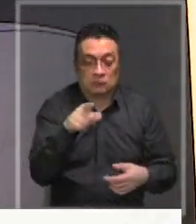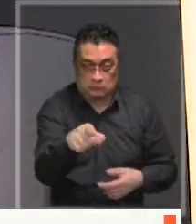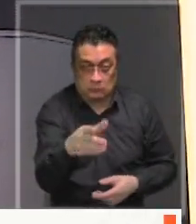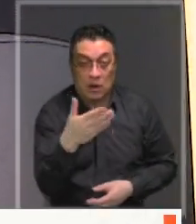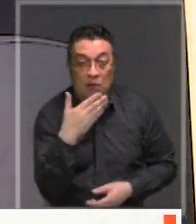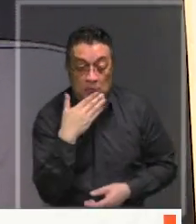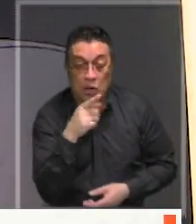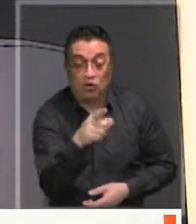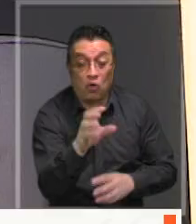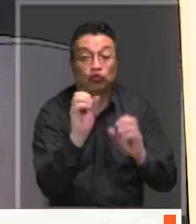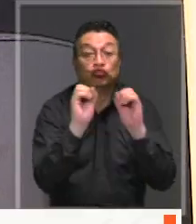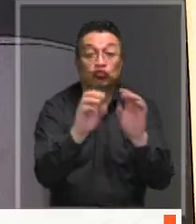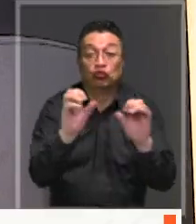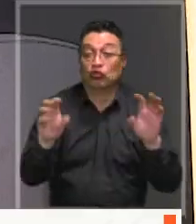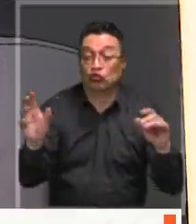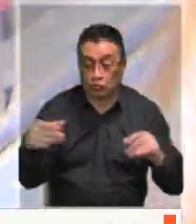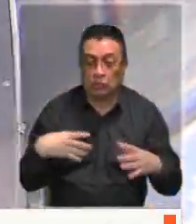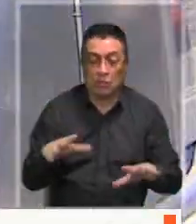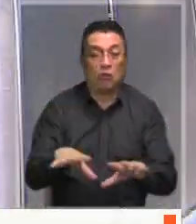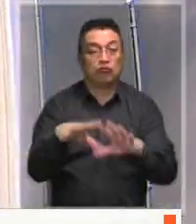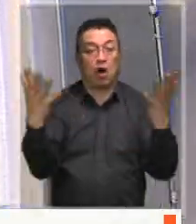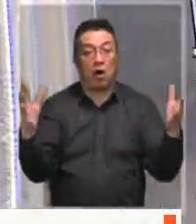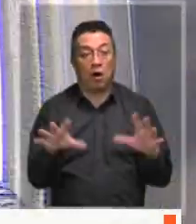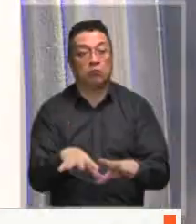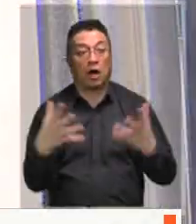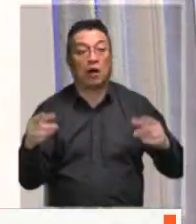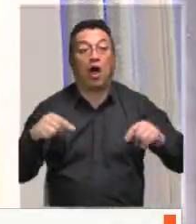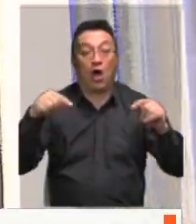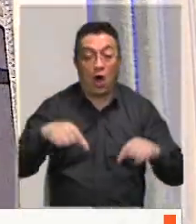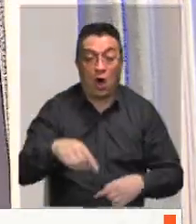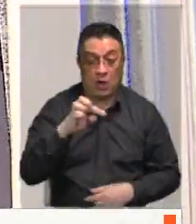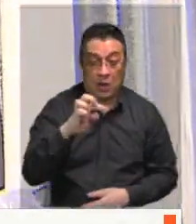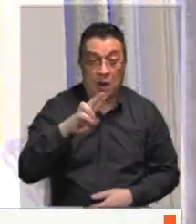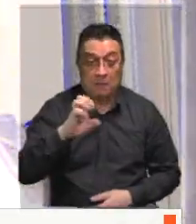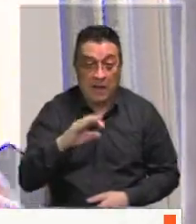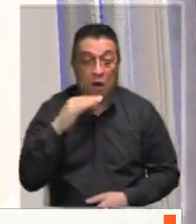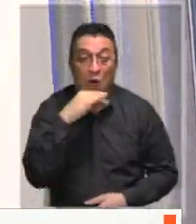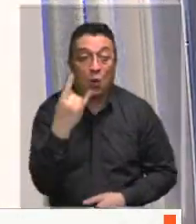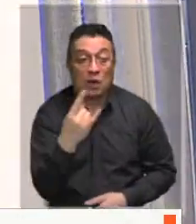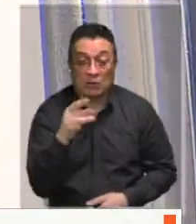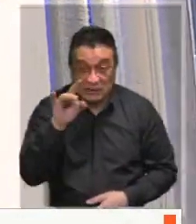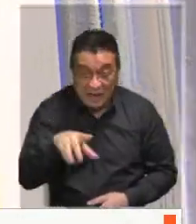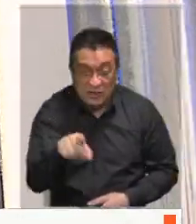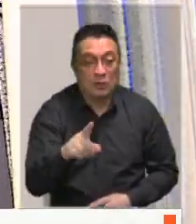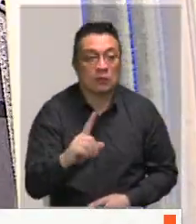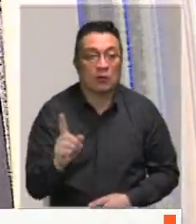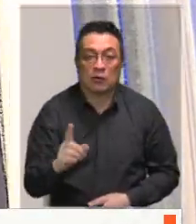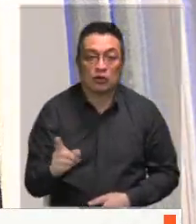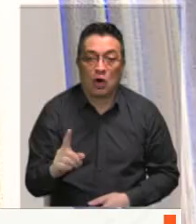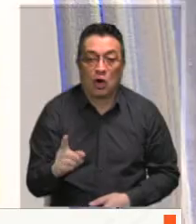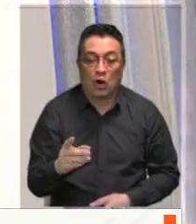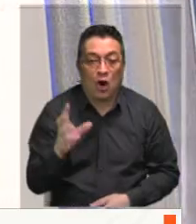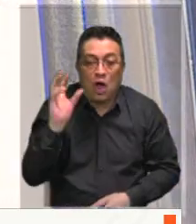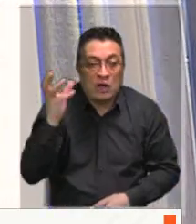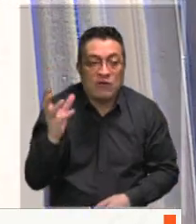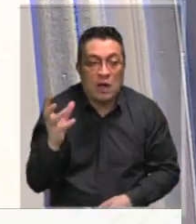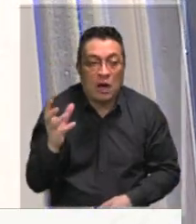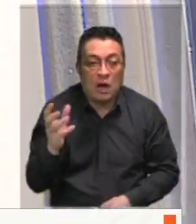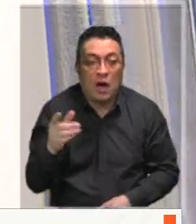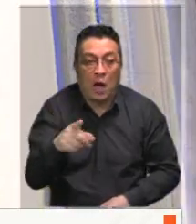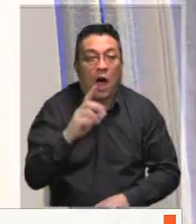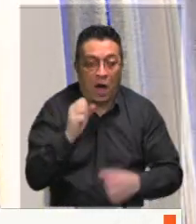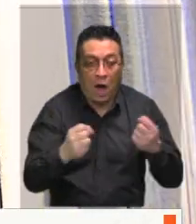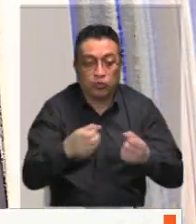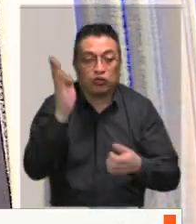conductora, muchos recibían la noticia. Hoy hay preemergencia ambiental, ¿lo sabía? No. No lo sabía. No tenía idea. Y hay